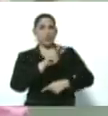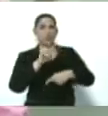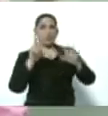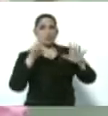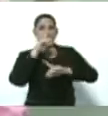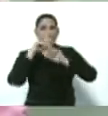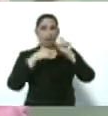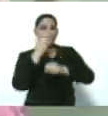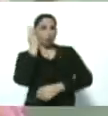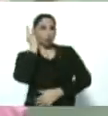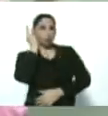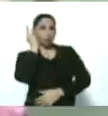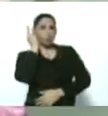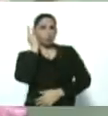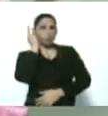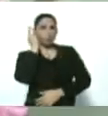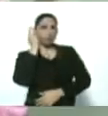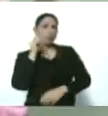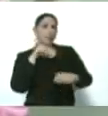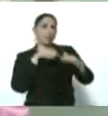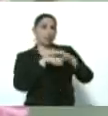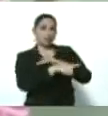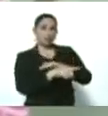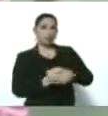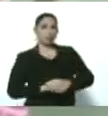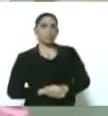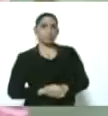años, entró por el